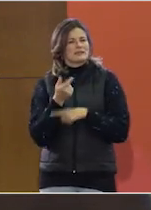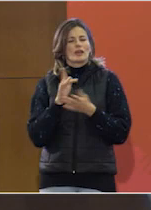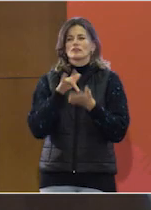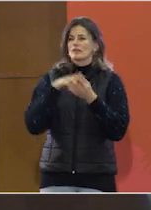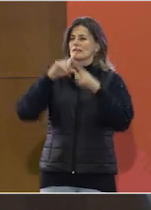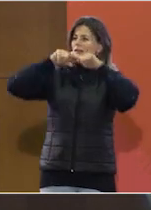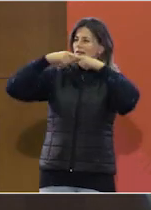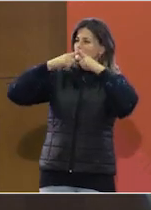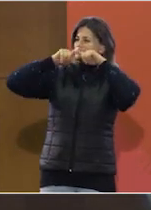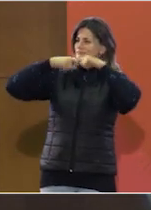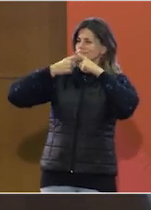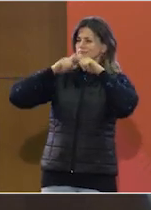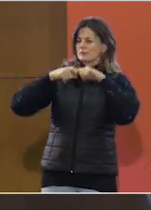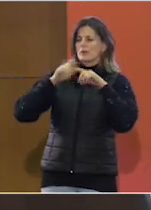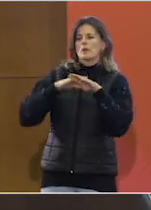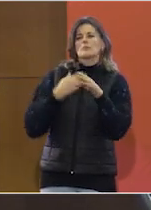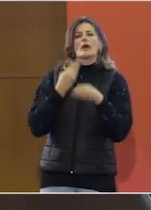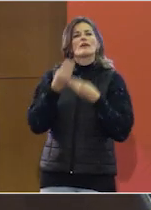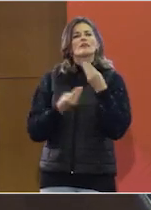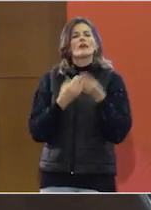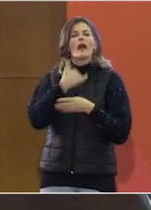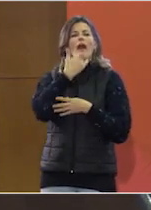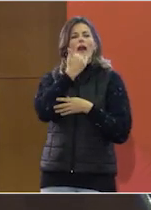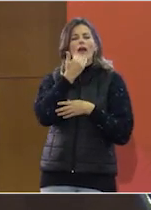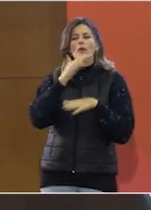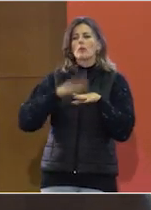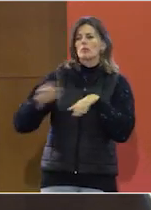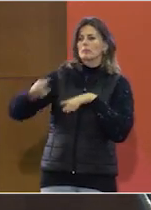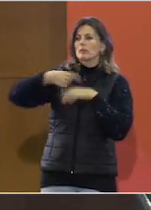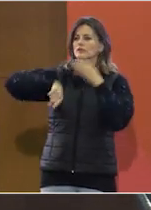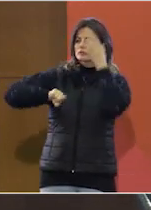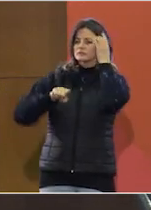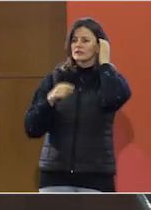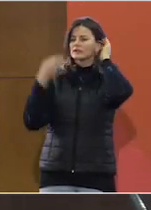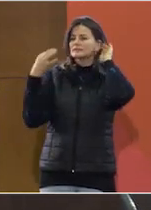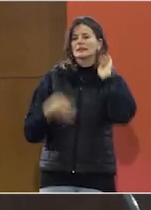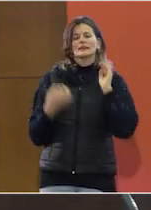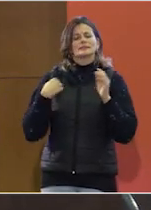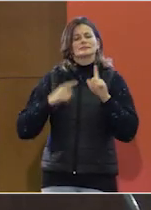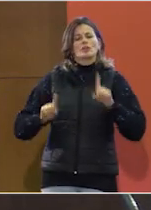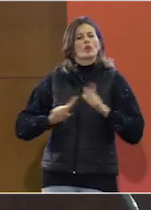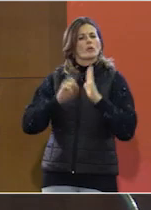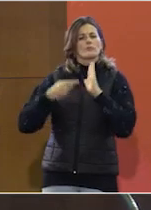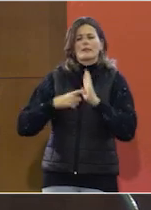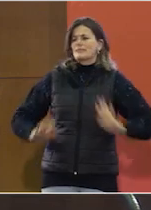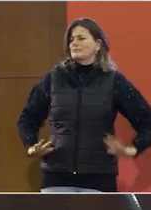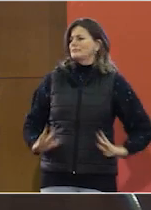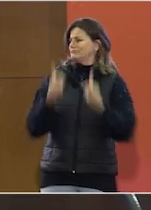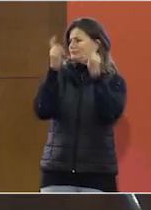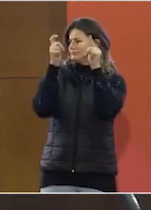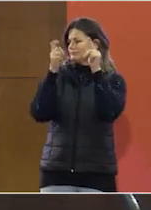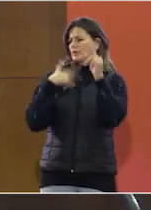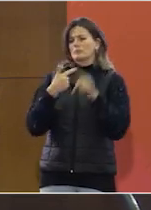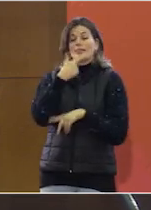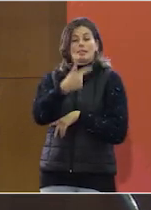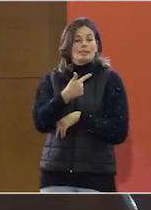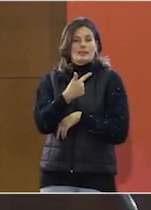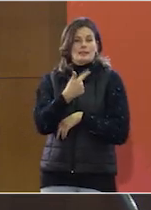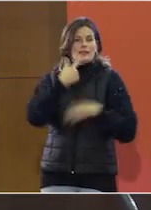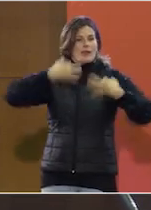reflexión para hacer algo que en estos momentos es absolutamente revolucionario, que es decir la